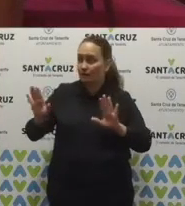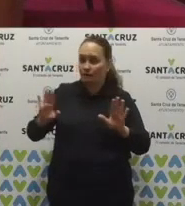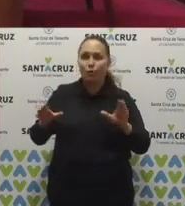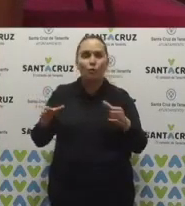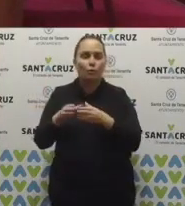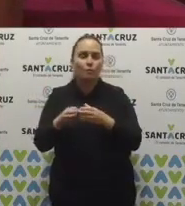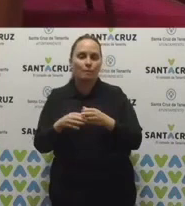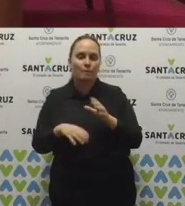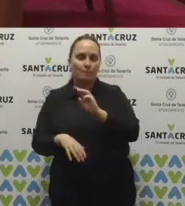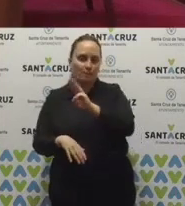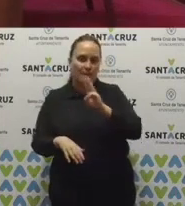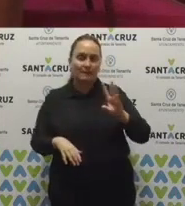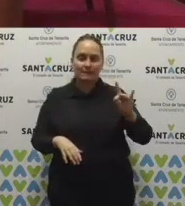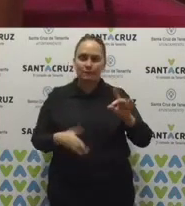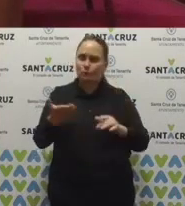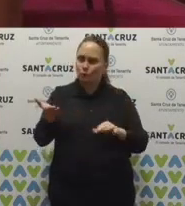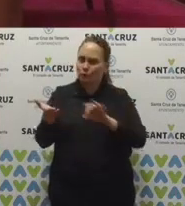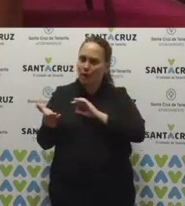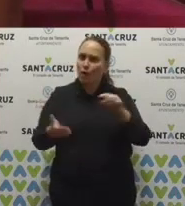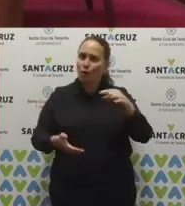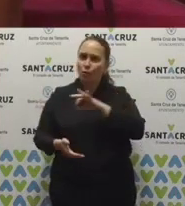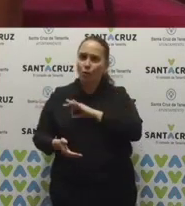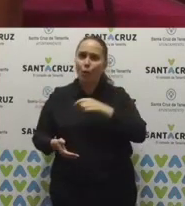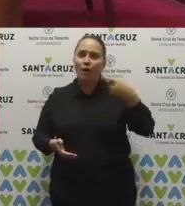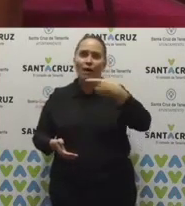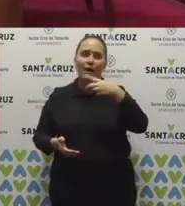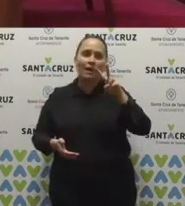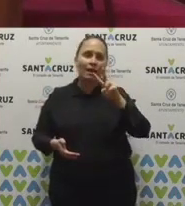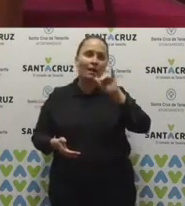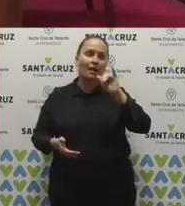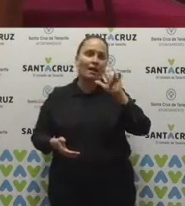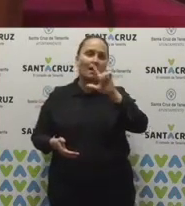popular usted don guillermo perfecto